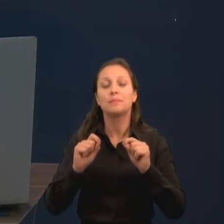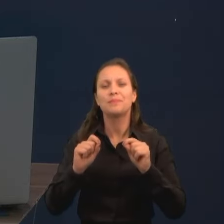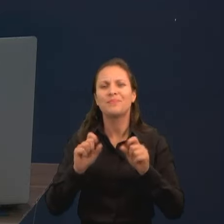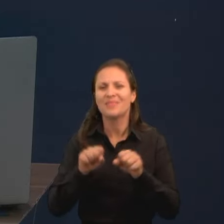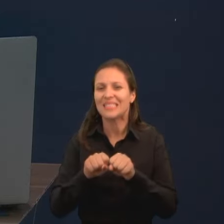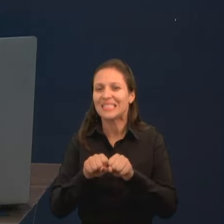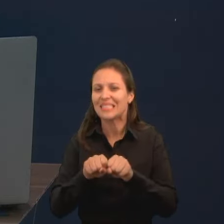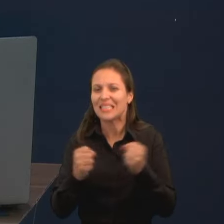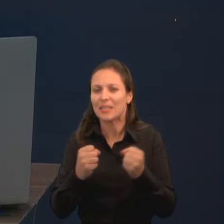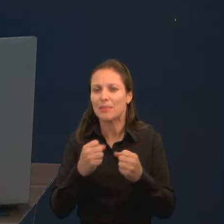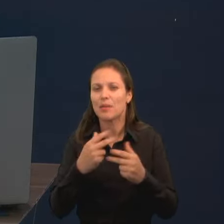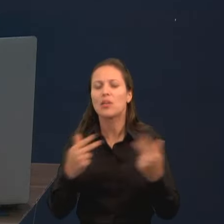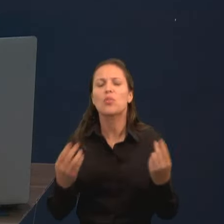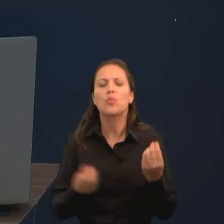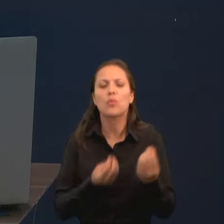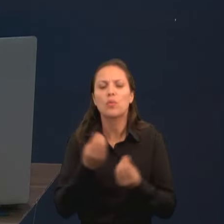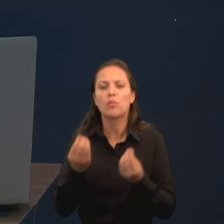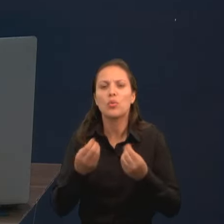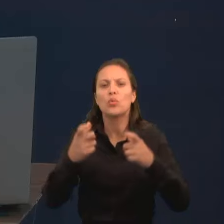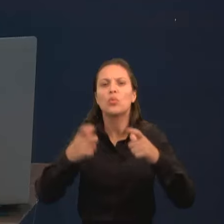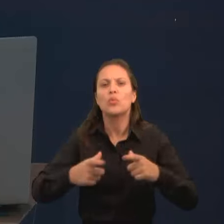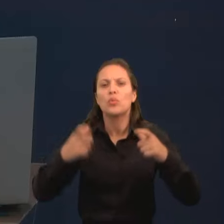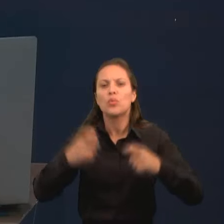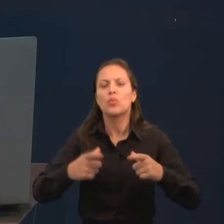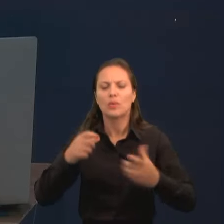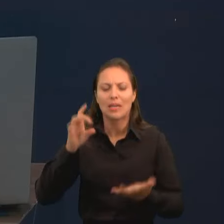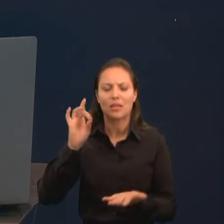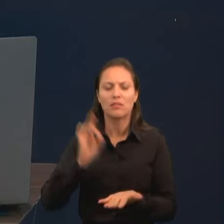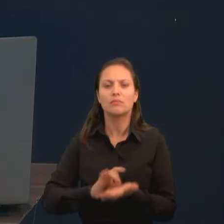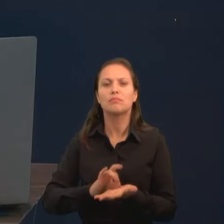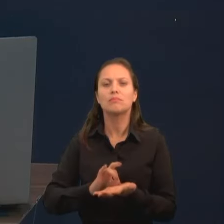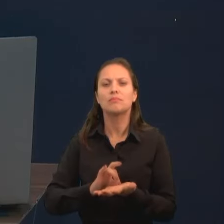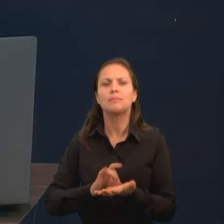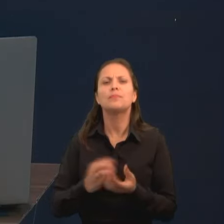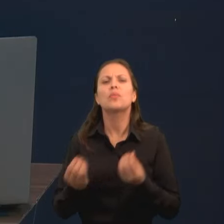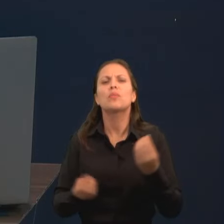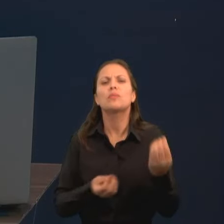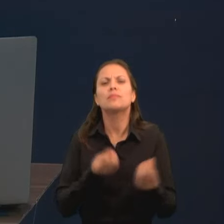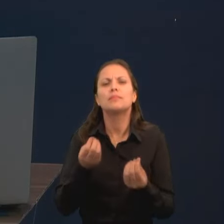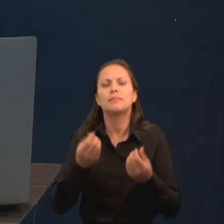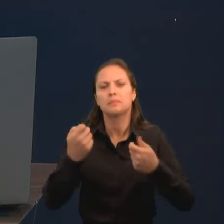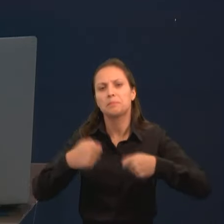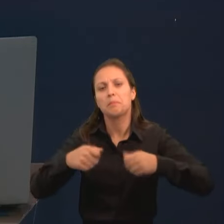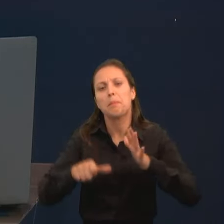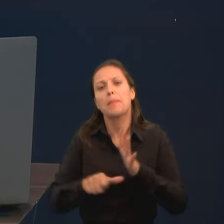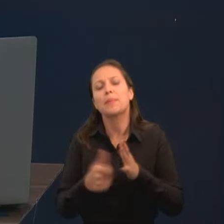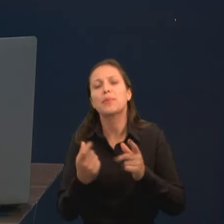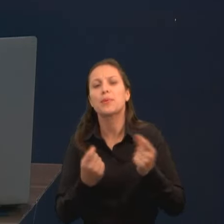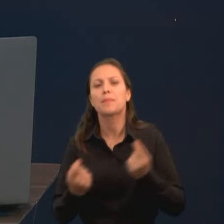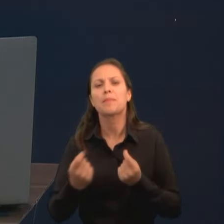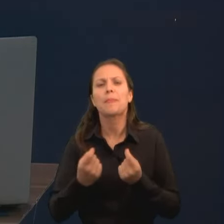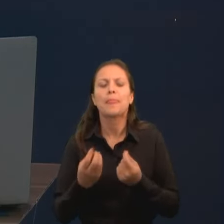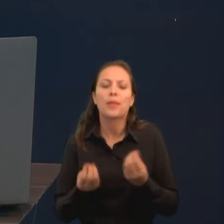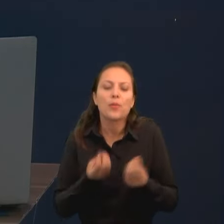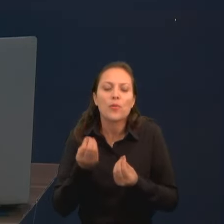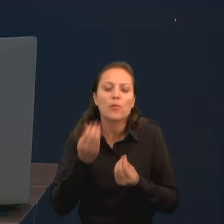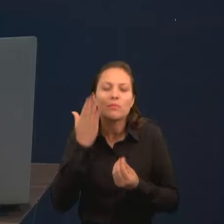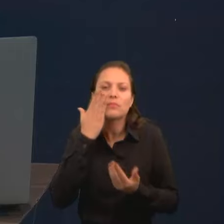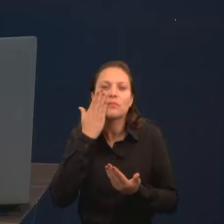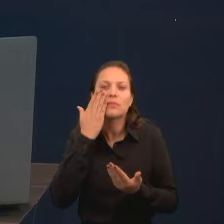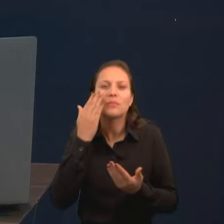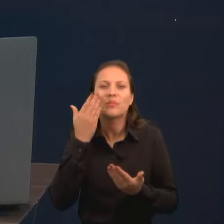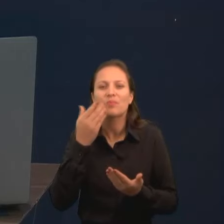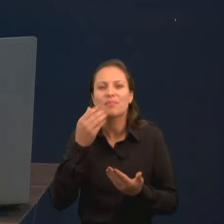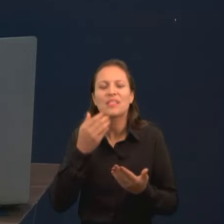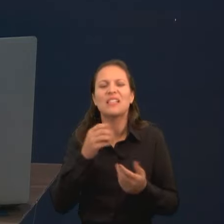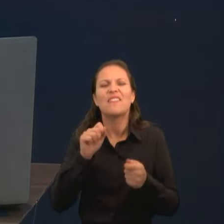necesario romper la jerarquía de las fuentes. Yo puedo mentir con capacidad de convencer si primero elimino